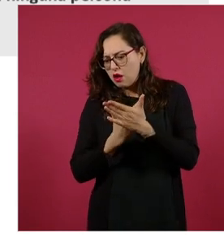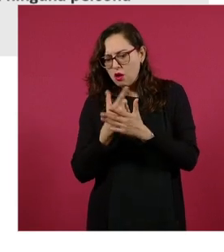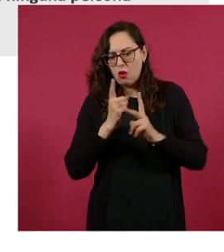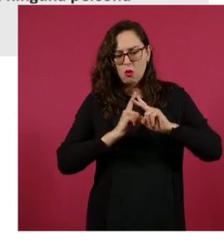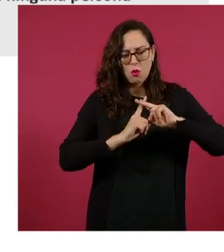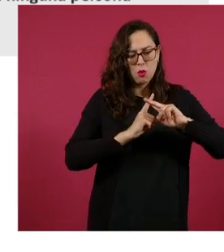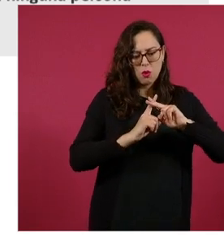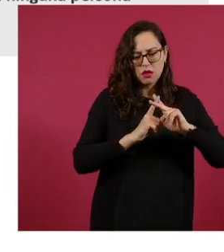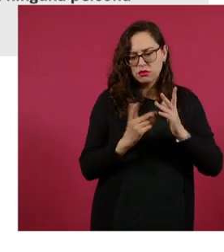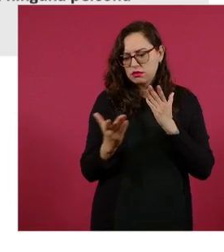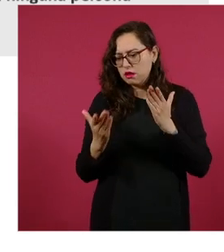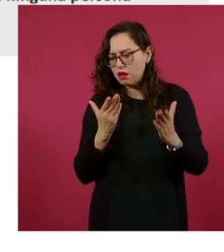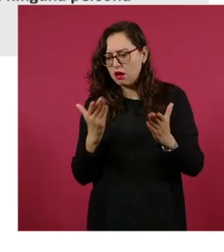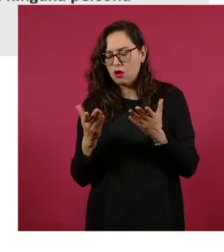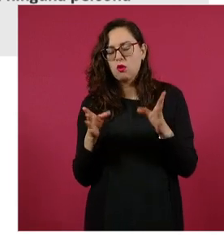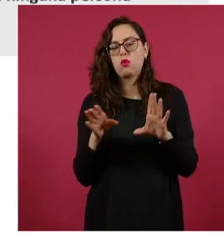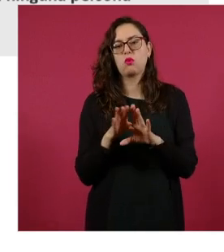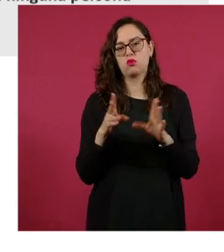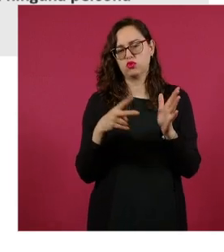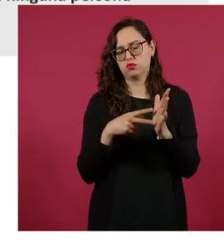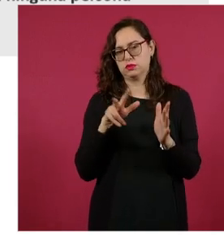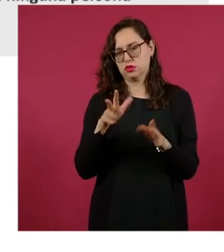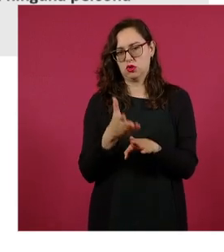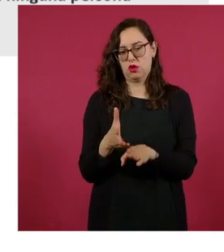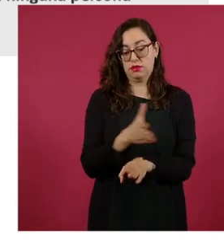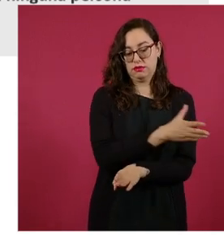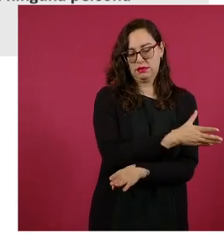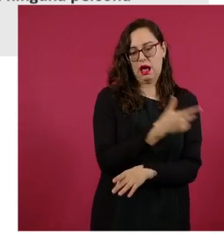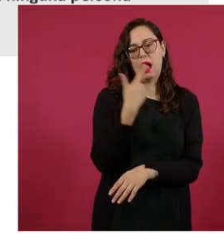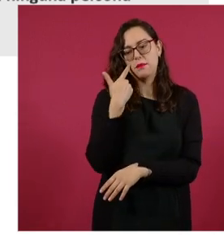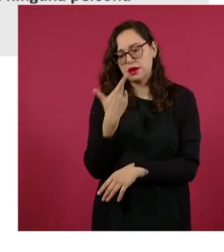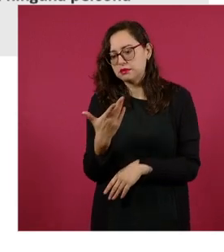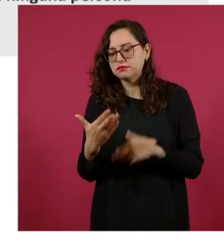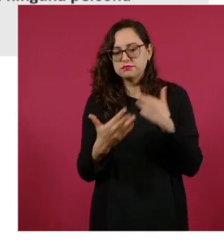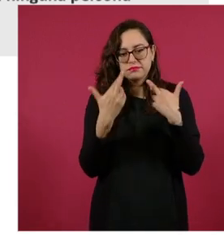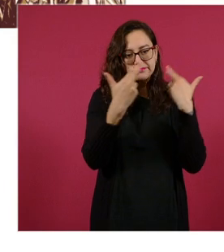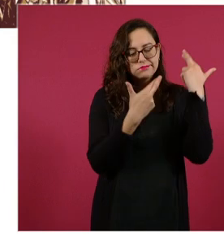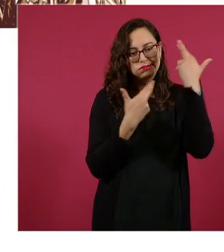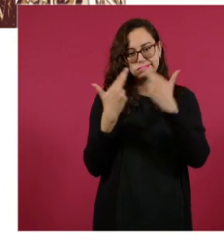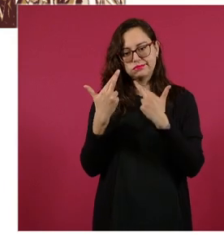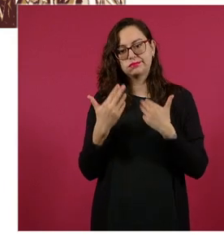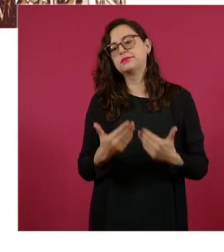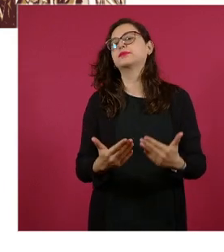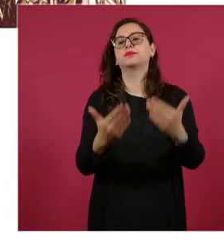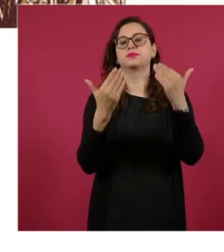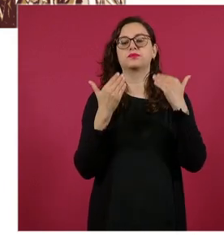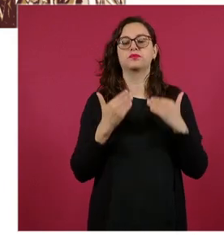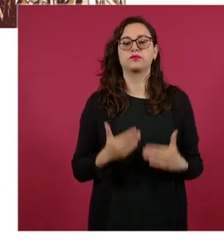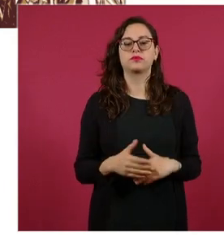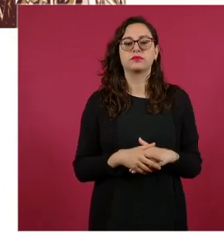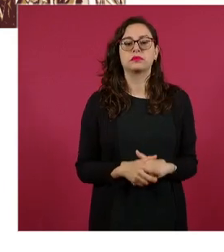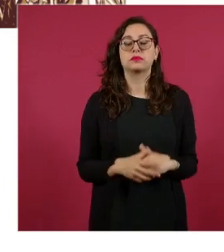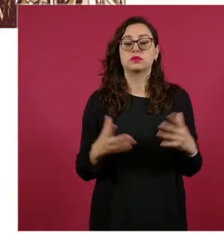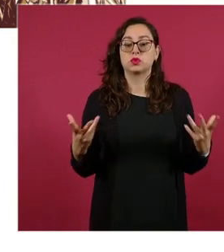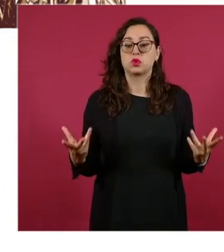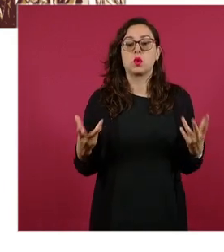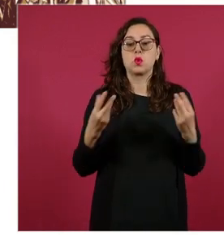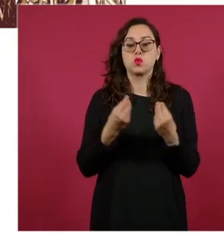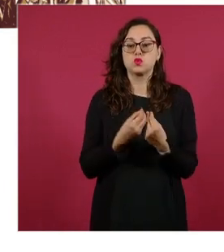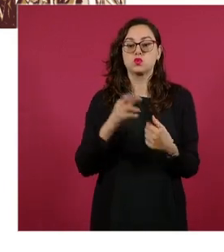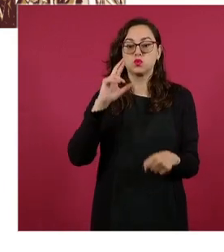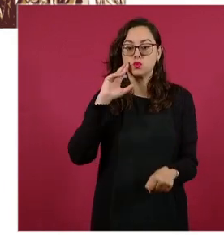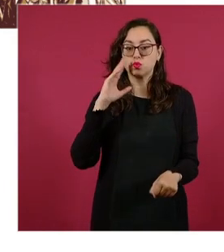2018. En la que sigue, tenemos el programa Responsabilidad Compartida. Ese programa lo